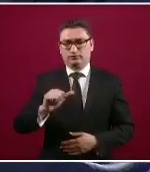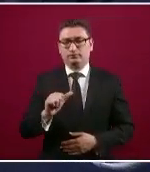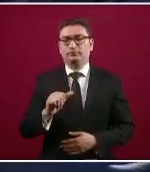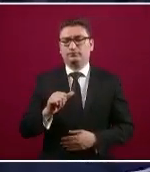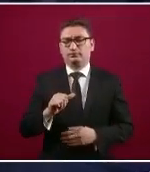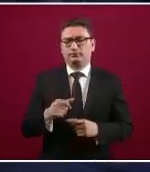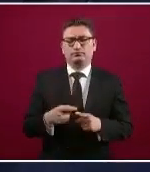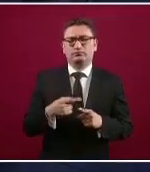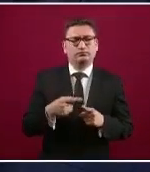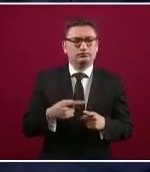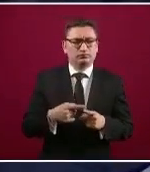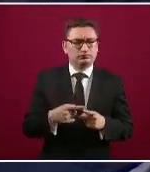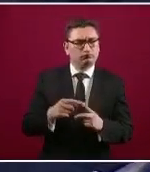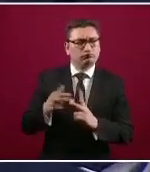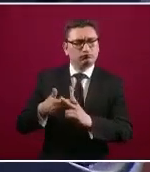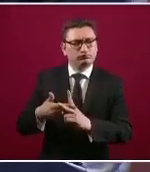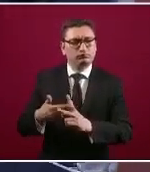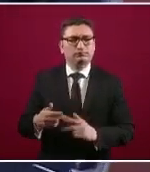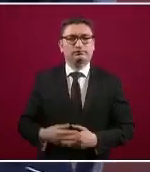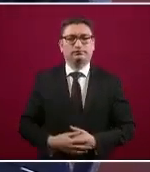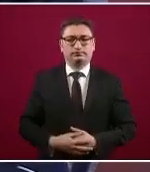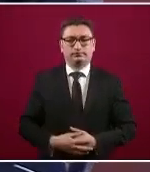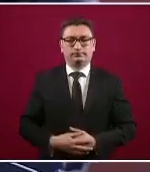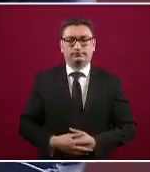por el